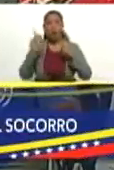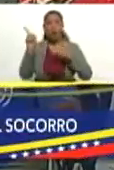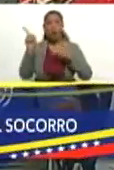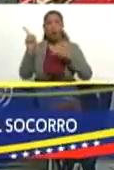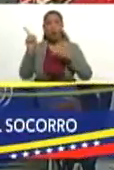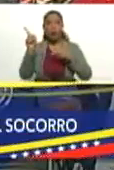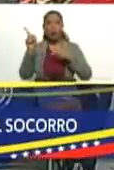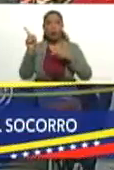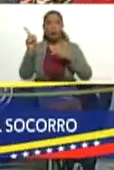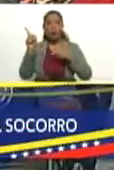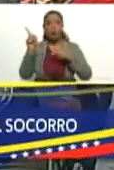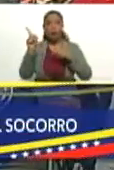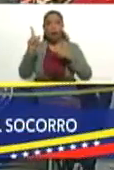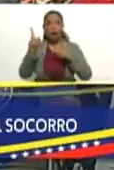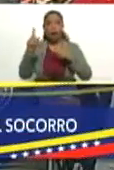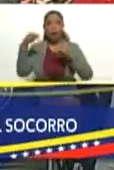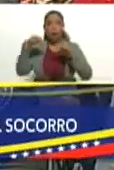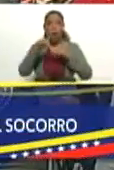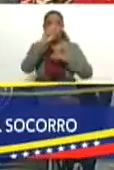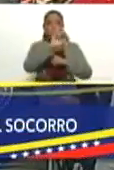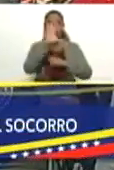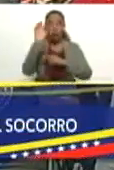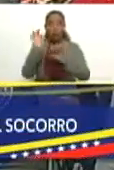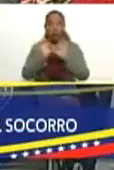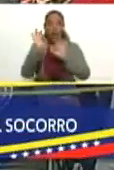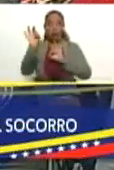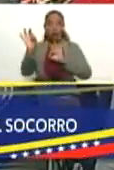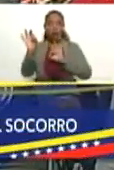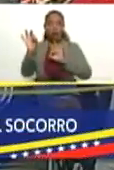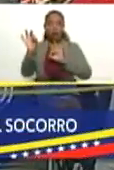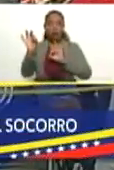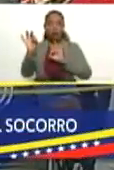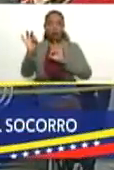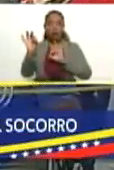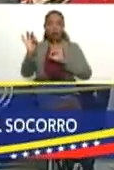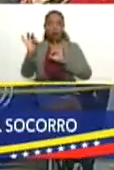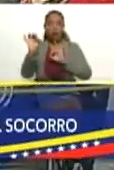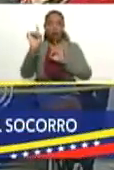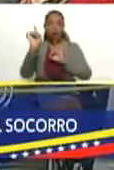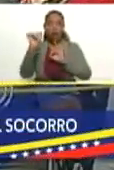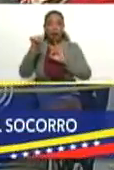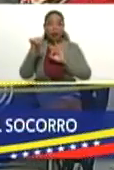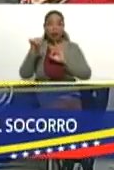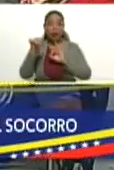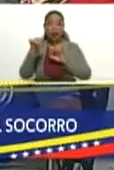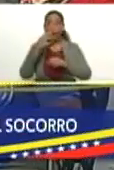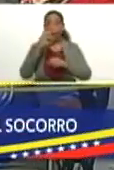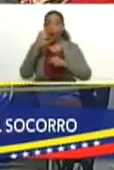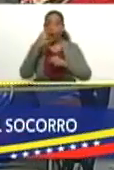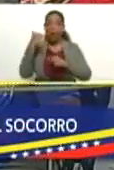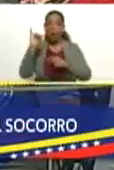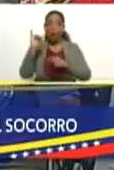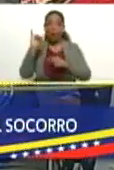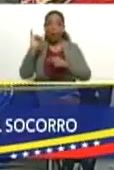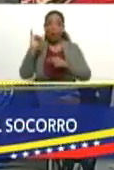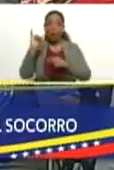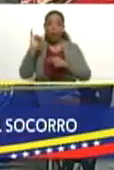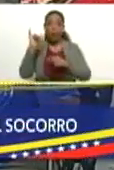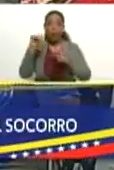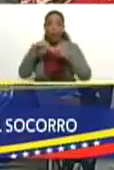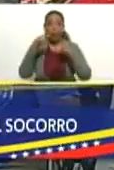Boca Grita a Puerto Santander, son 150 metros. Bueno, hablar de Boca Grita o Puerto Santander es lo mismo. Lo único que